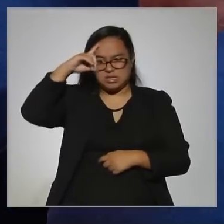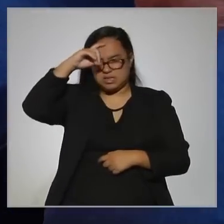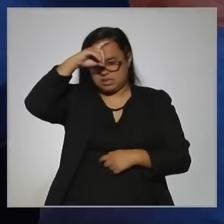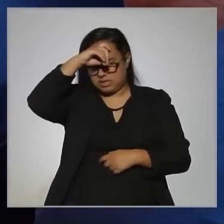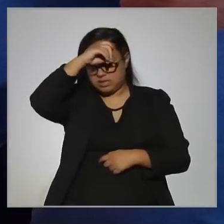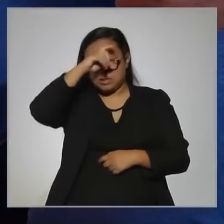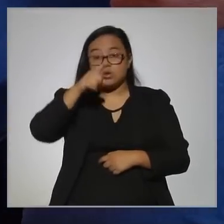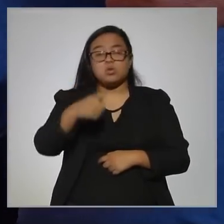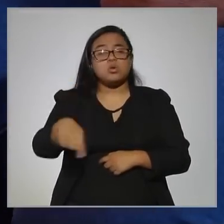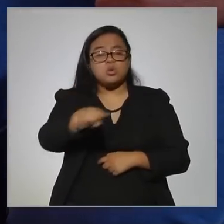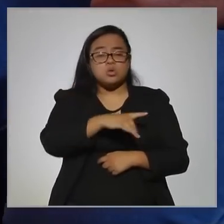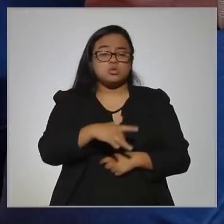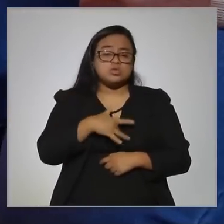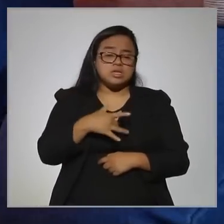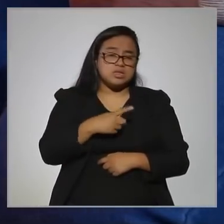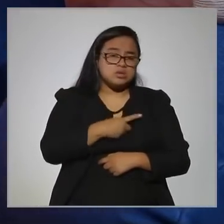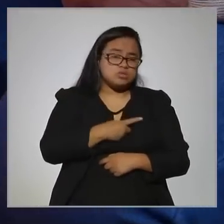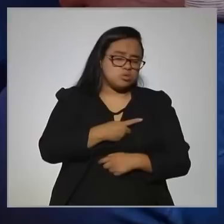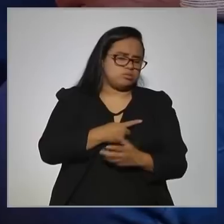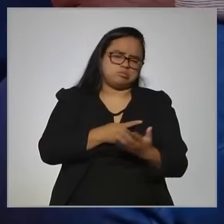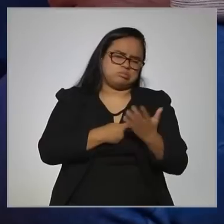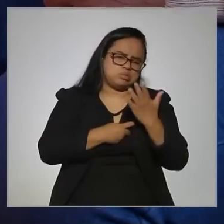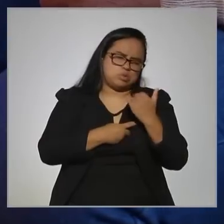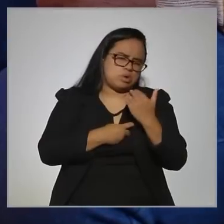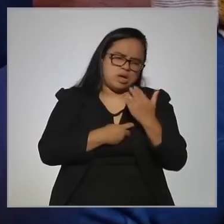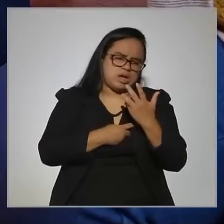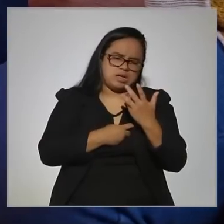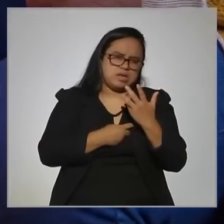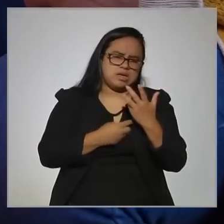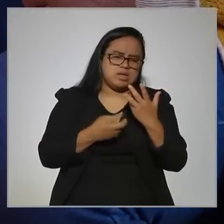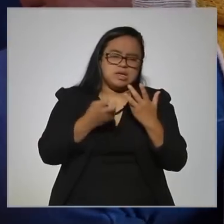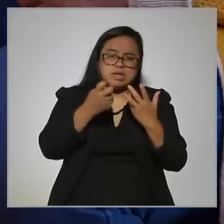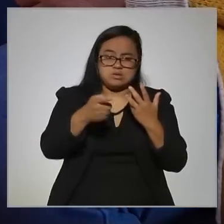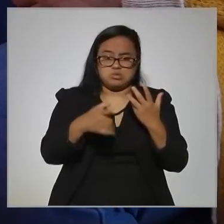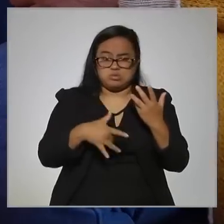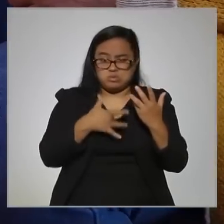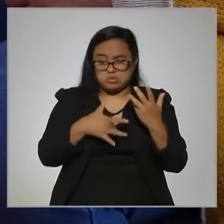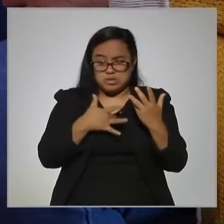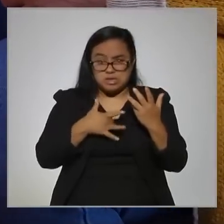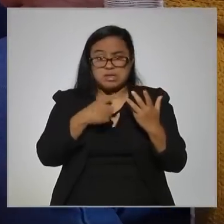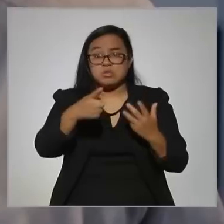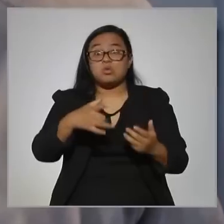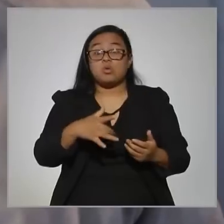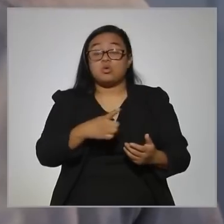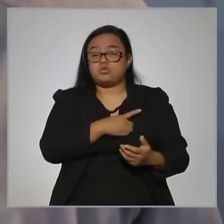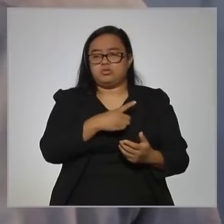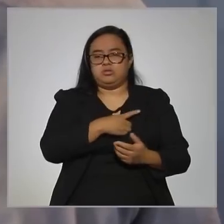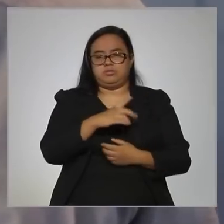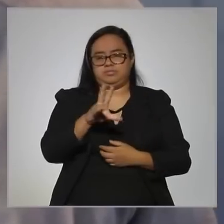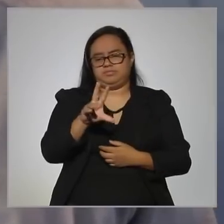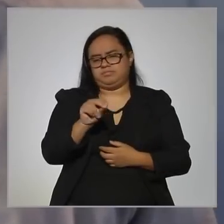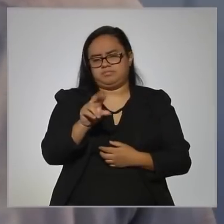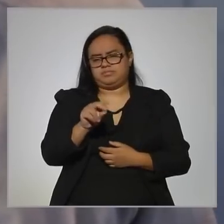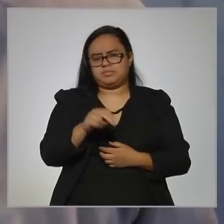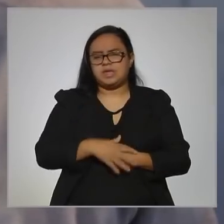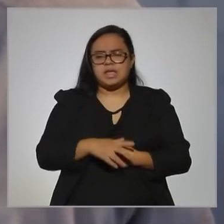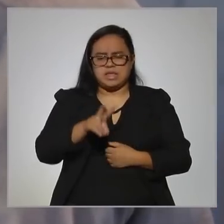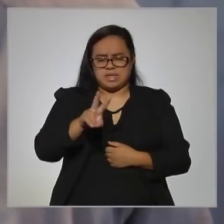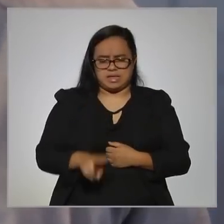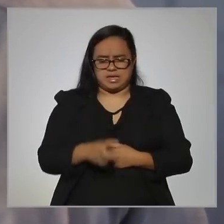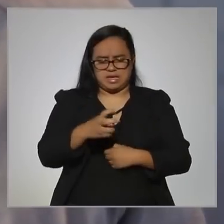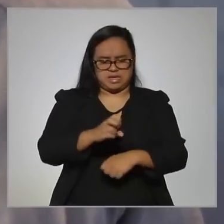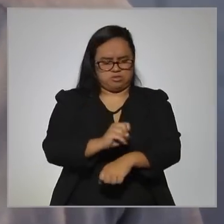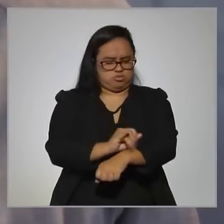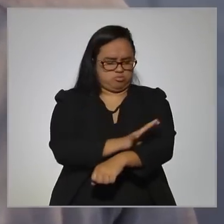no están solos, no están soles en este tipo de situaciones y que en realidad son